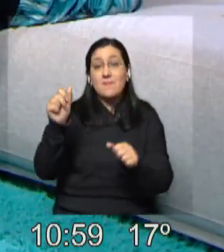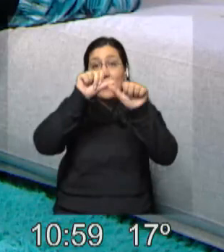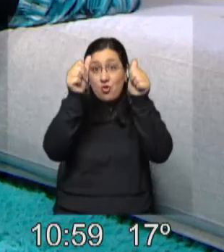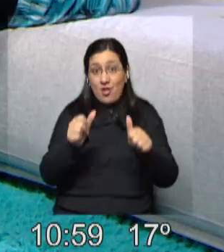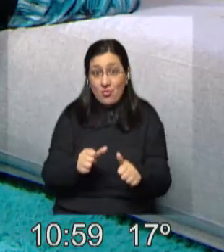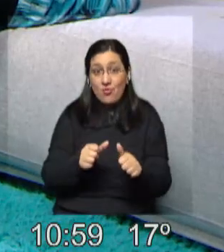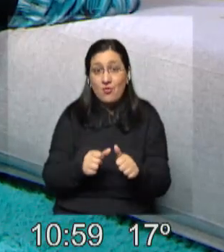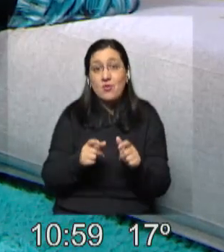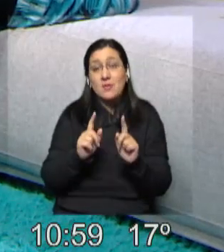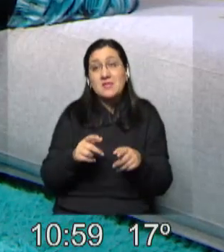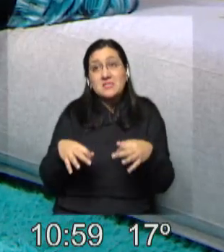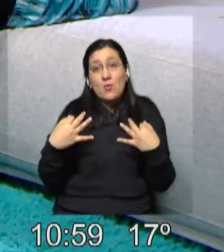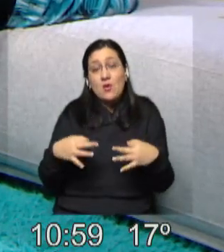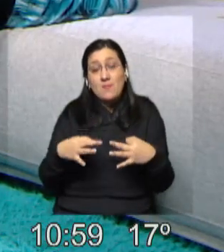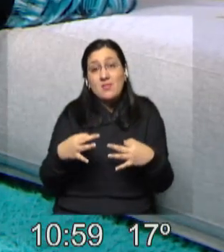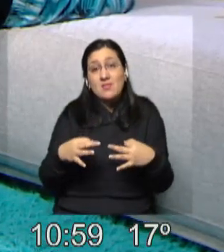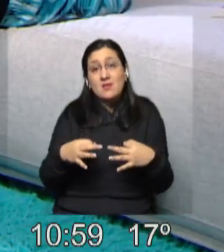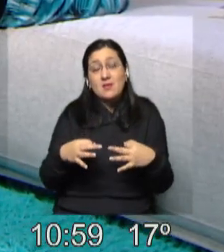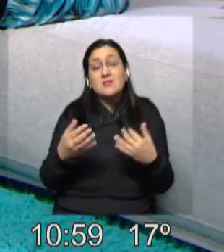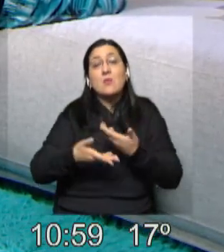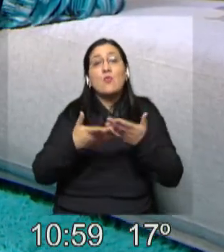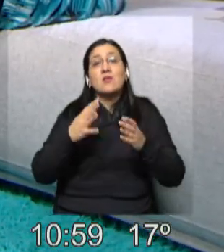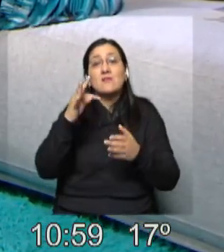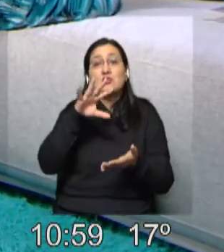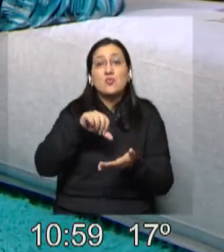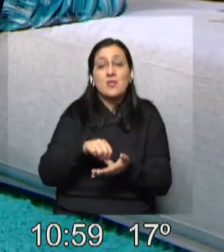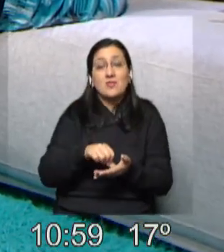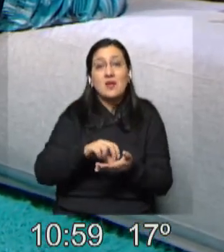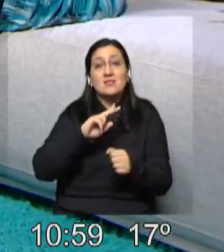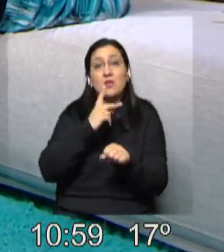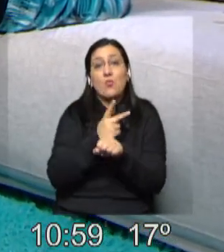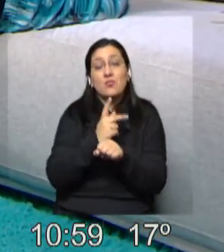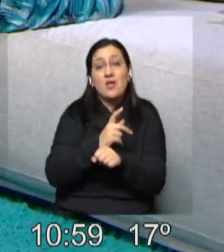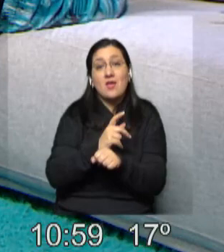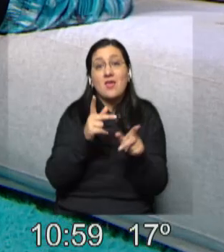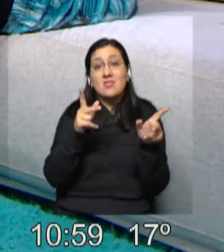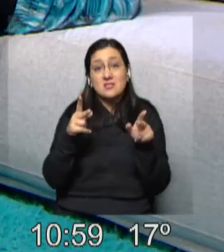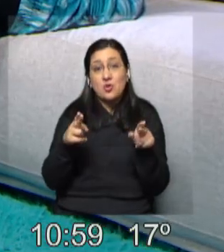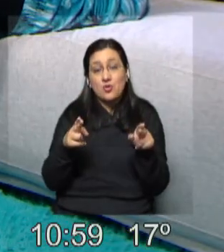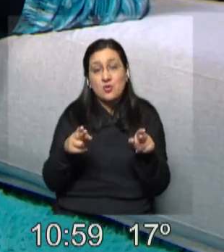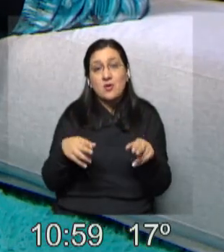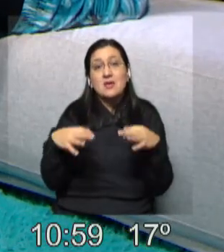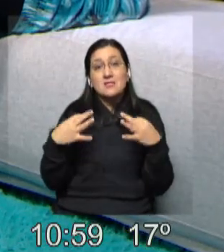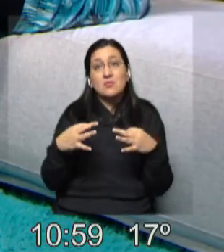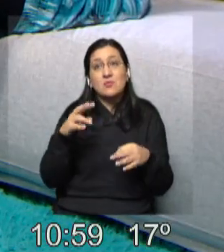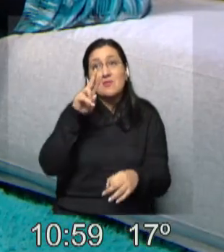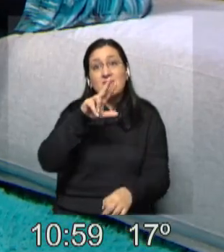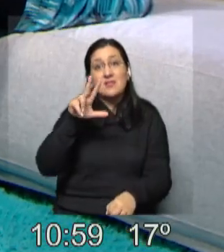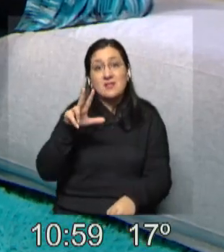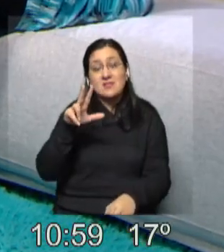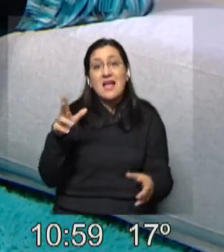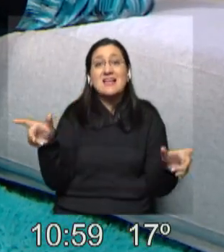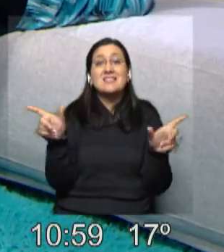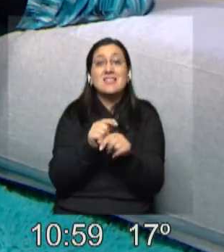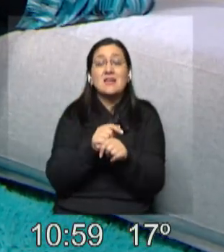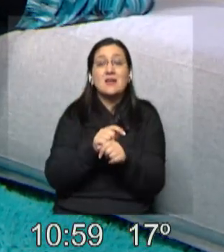que también seguramente estén a través de esta pantalla en la segunda edición, y seguramente va a ser el 23 también al cierre